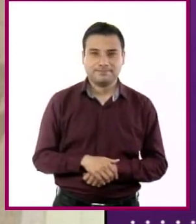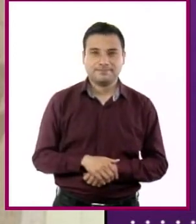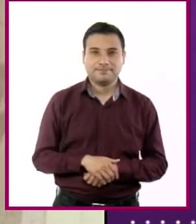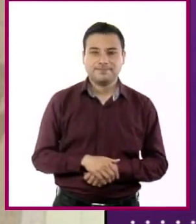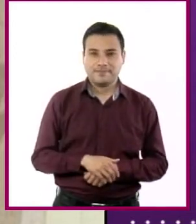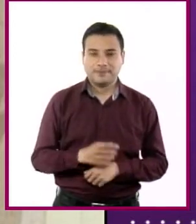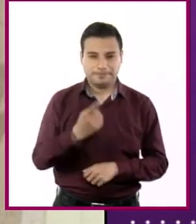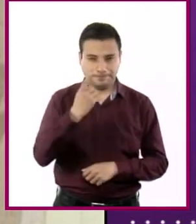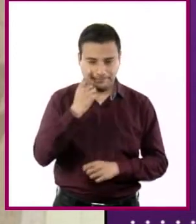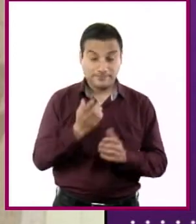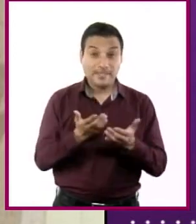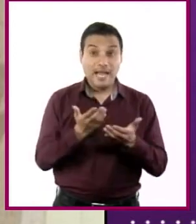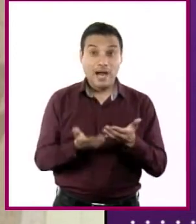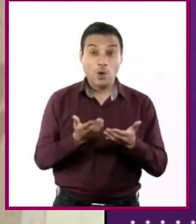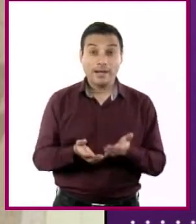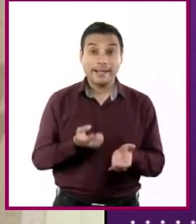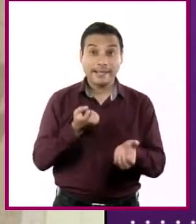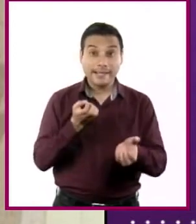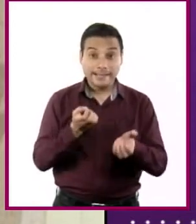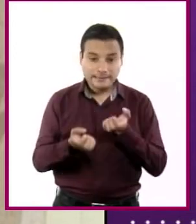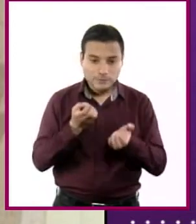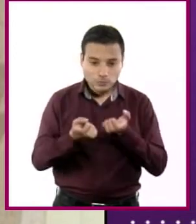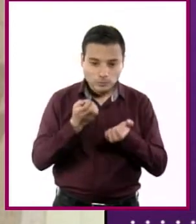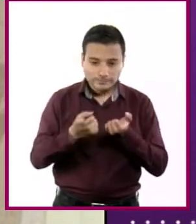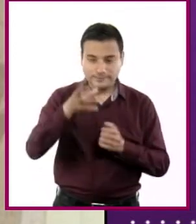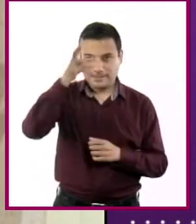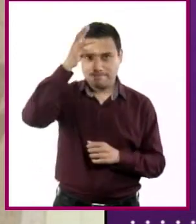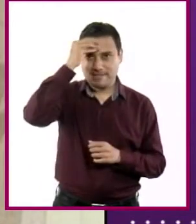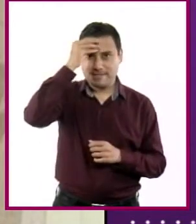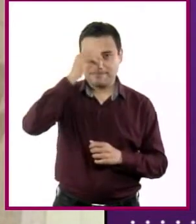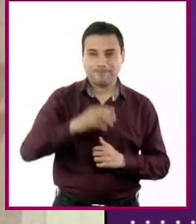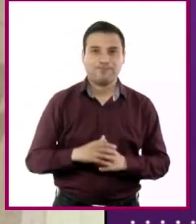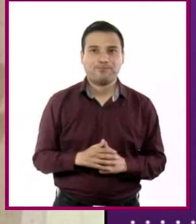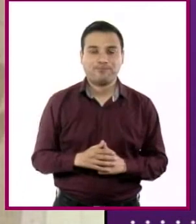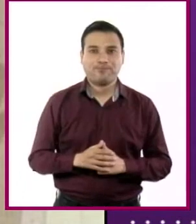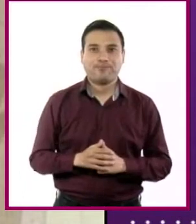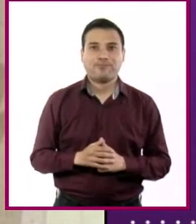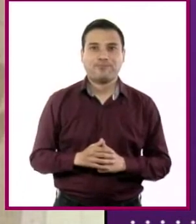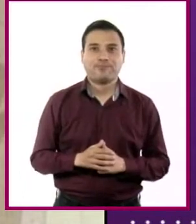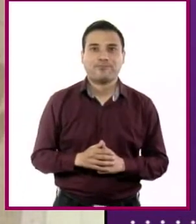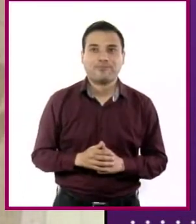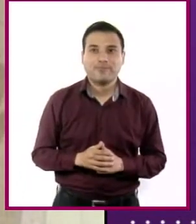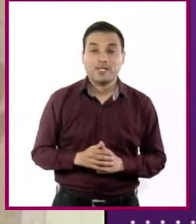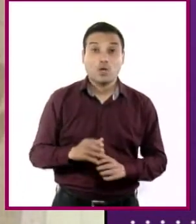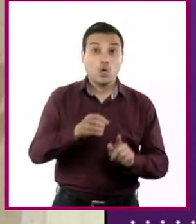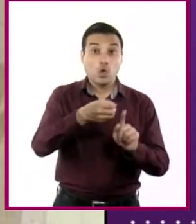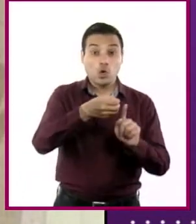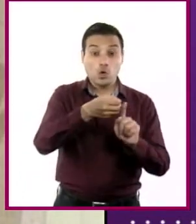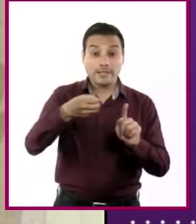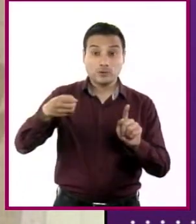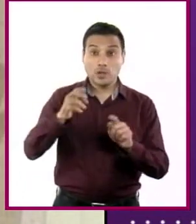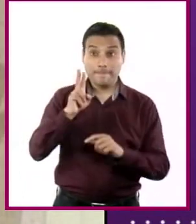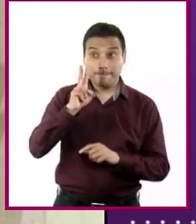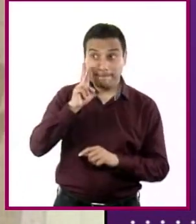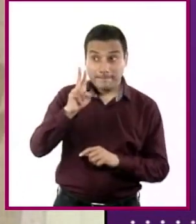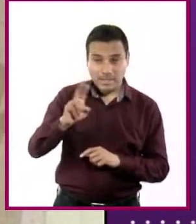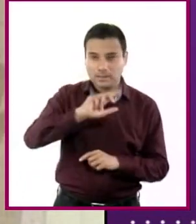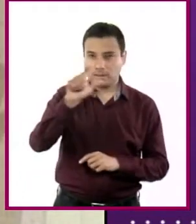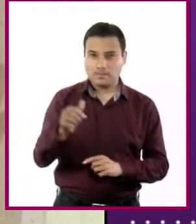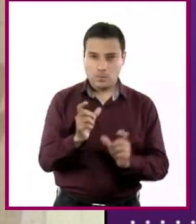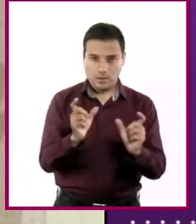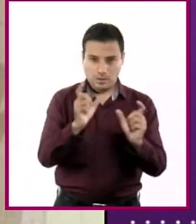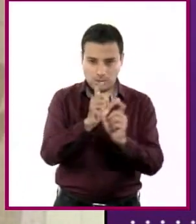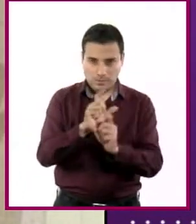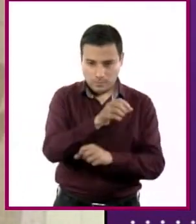algunos ejercicios para poner en práctica lo aprendido esta vez. Observen la siguiente oración y colóquenla en el orden correcto.